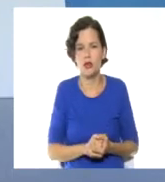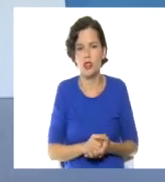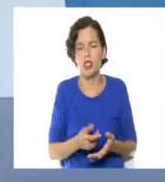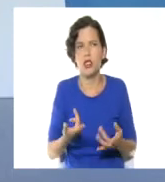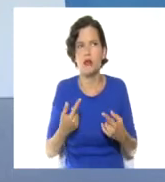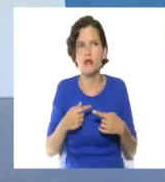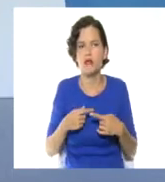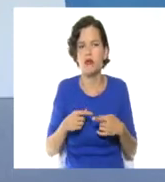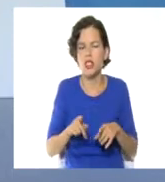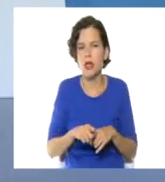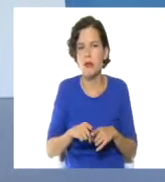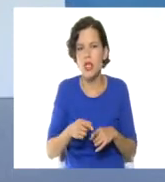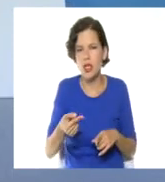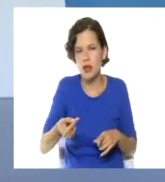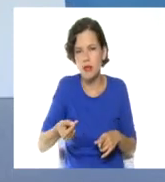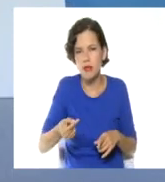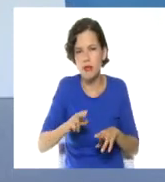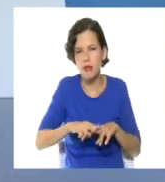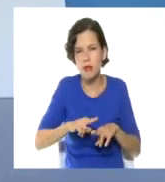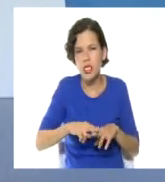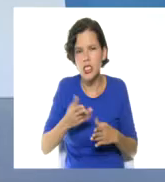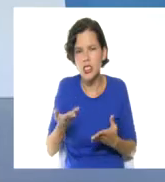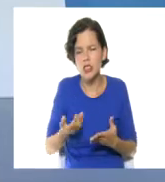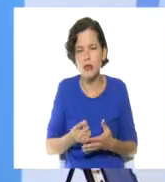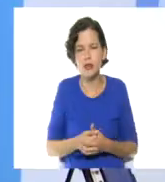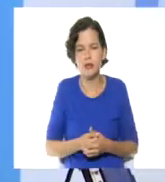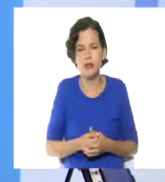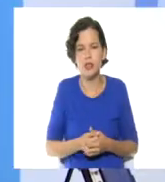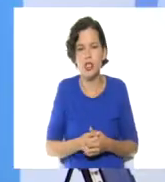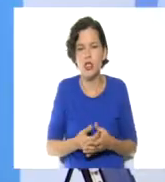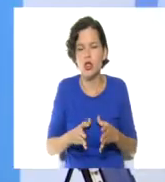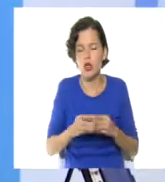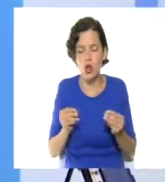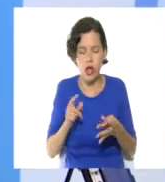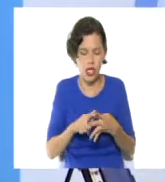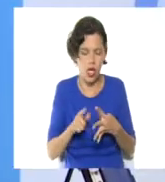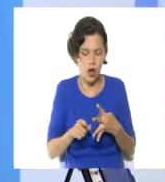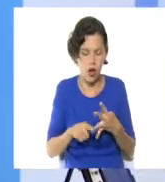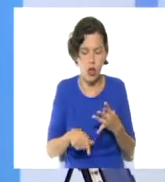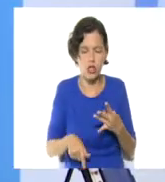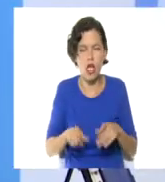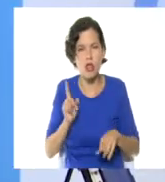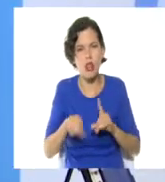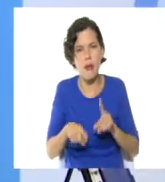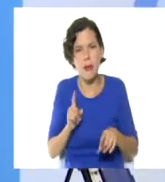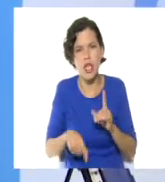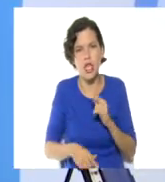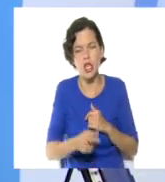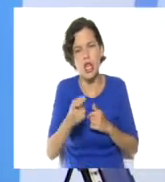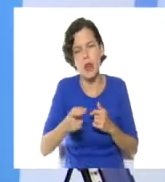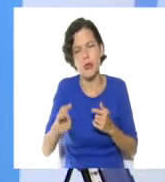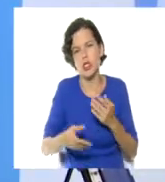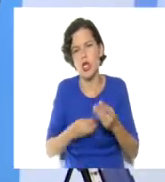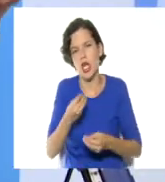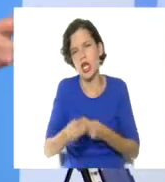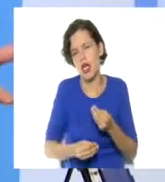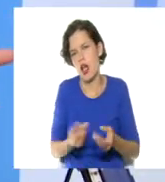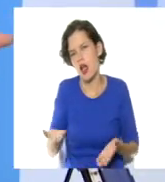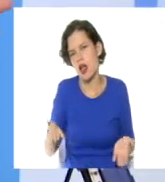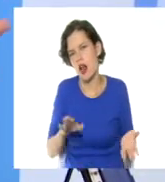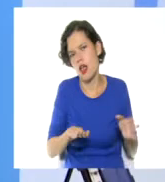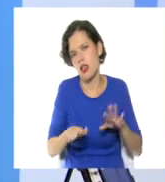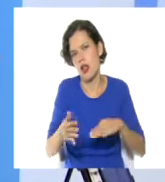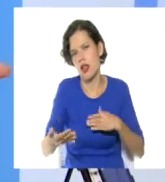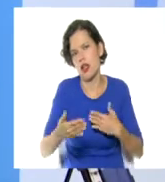colocan también pasitas, ¿ok? Entonces todo esto va a variar, por supuesto, de la persona que la prepare o las personas